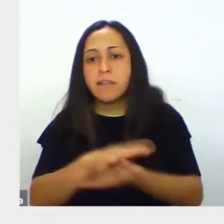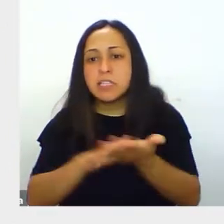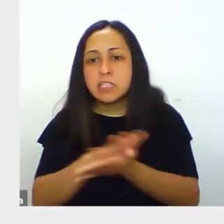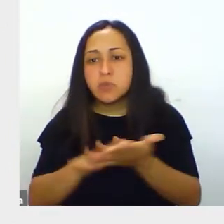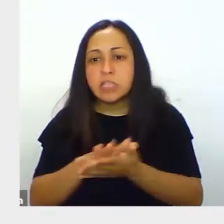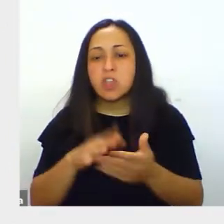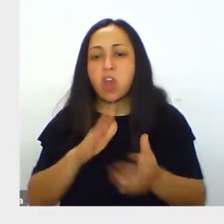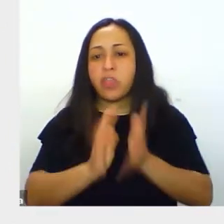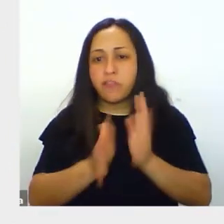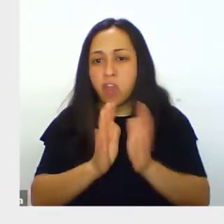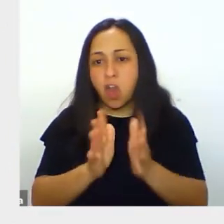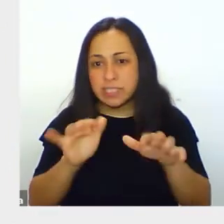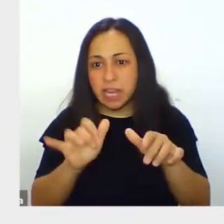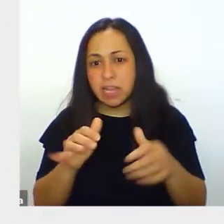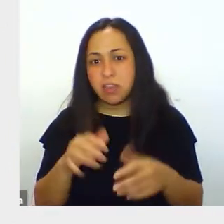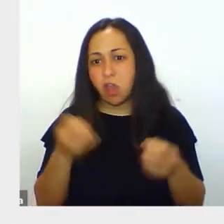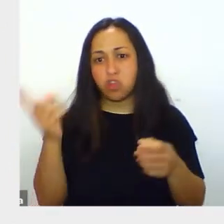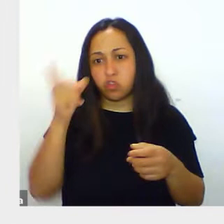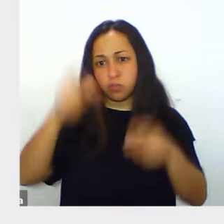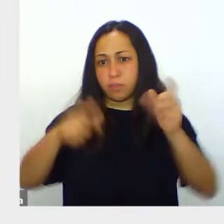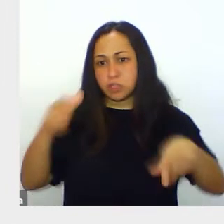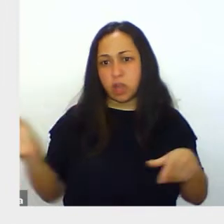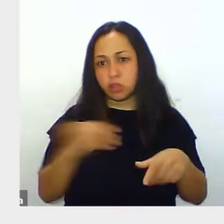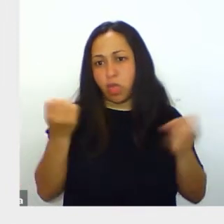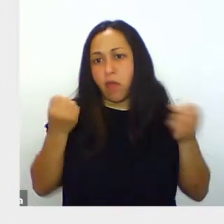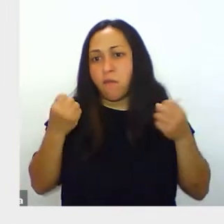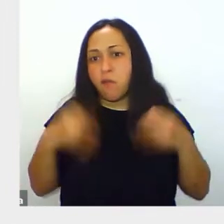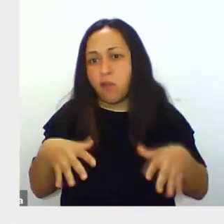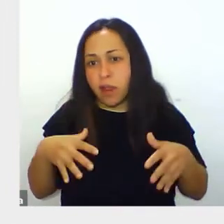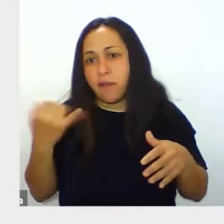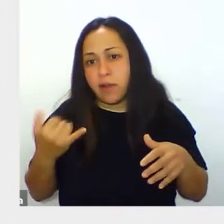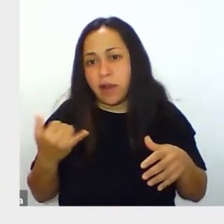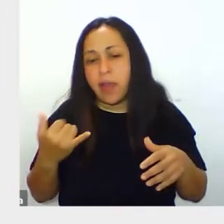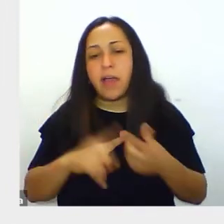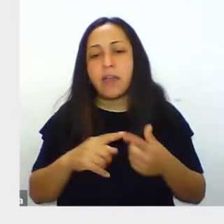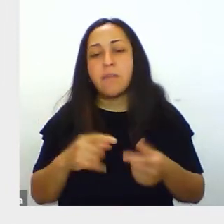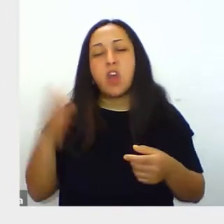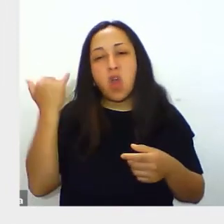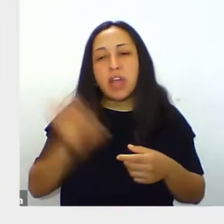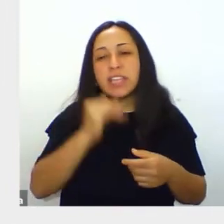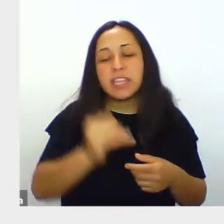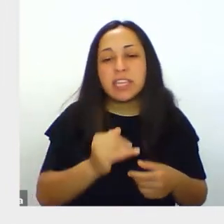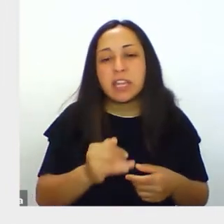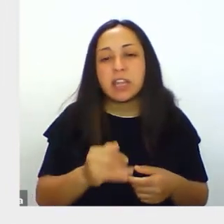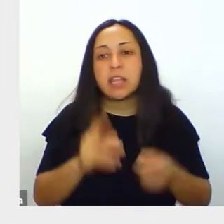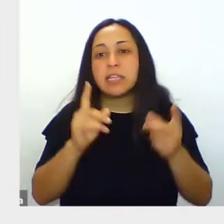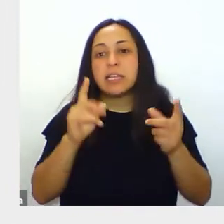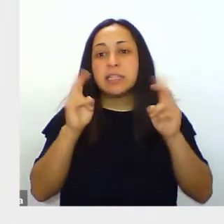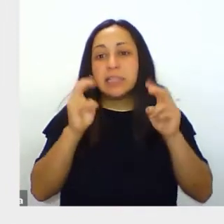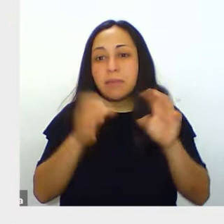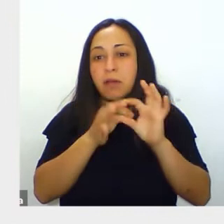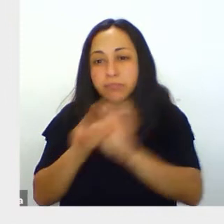línea, pero que, así como mencioné en el video anterior, cuando hablamos de que la cuestión de género es